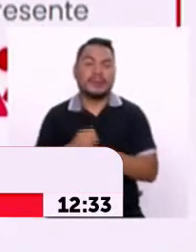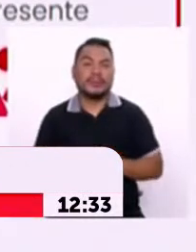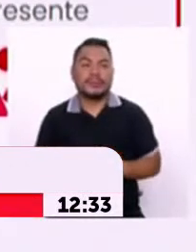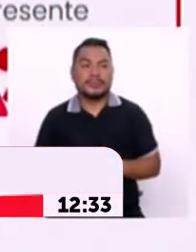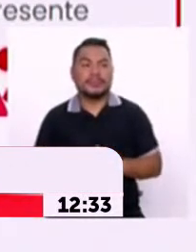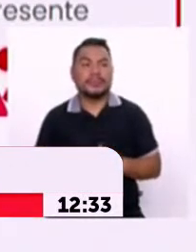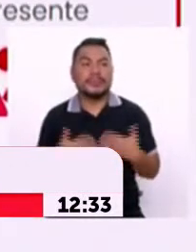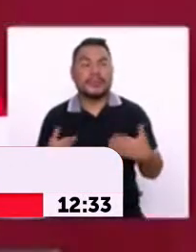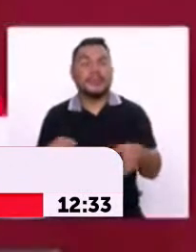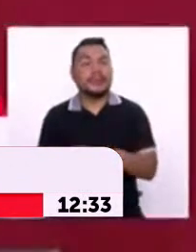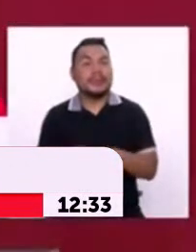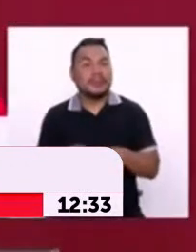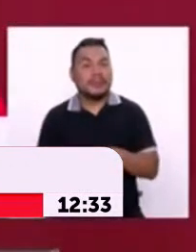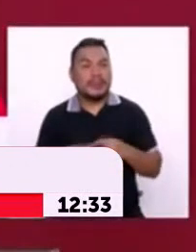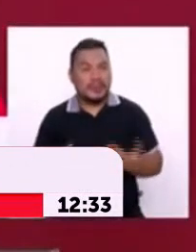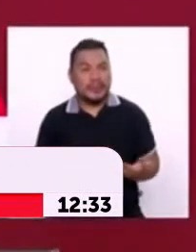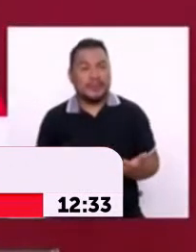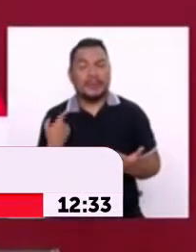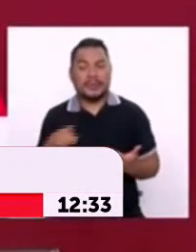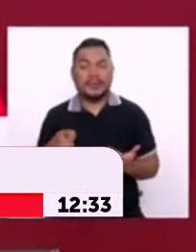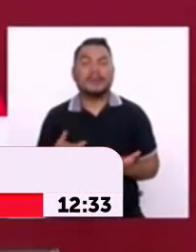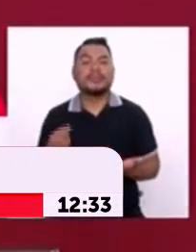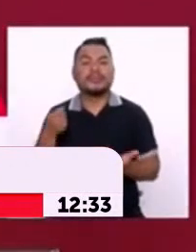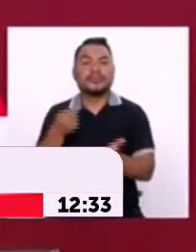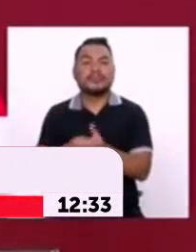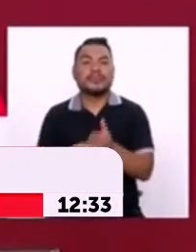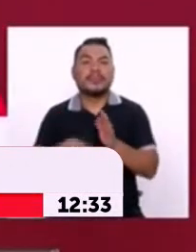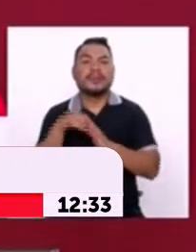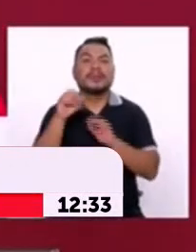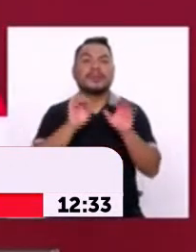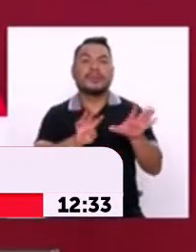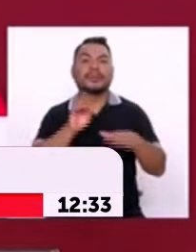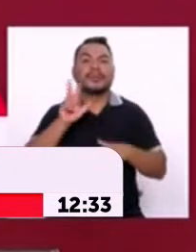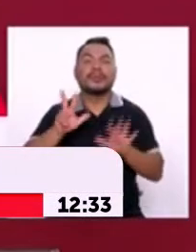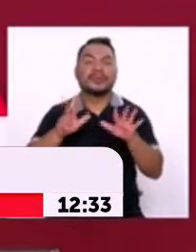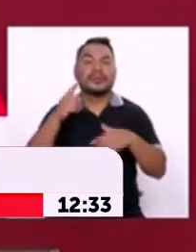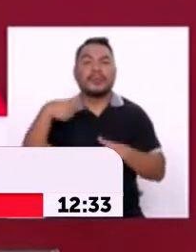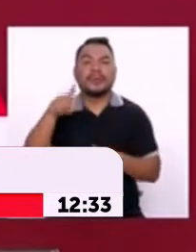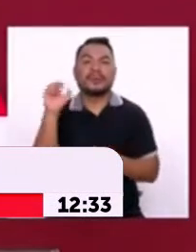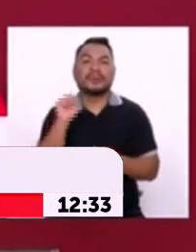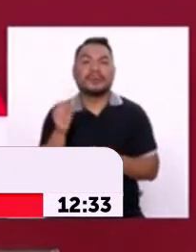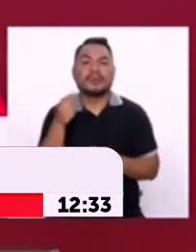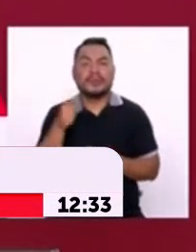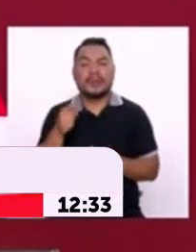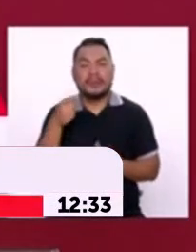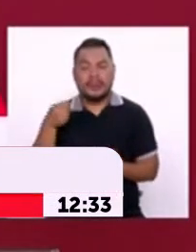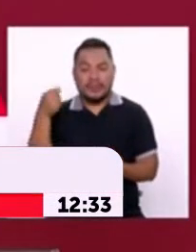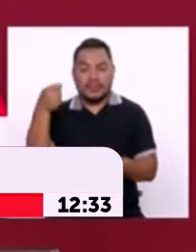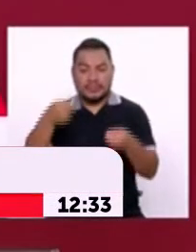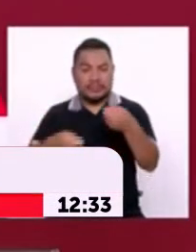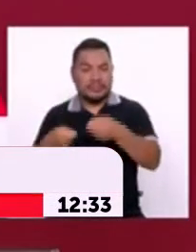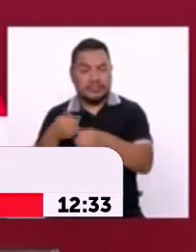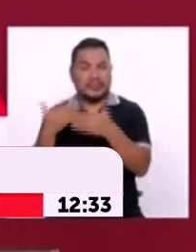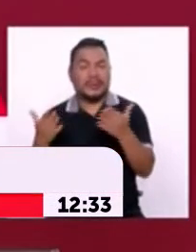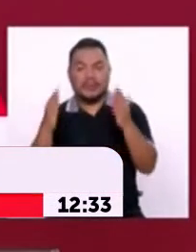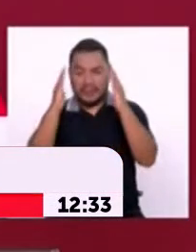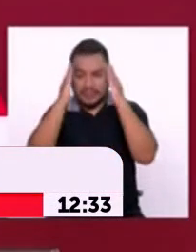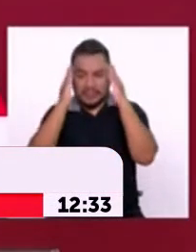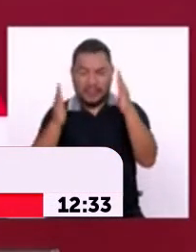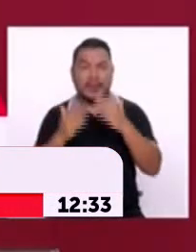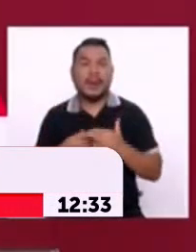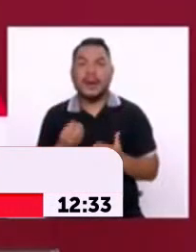año. Asimismo, se destinó más de 98 millones de soles para financiar